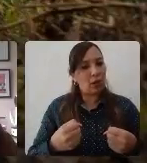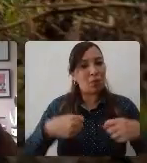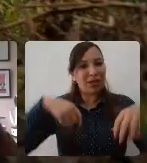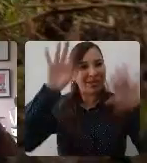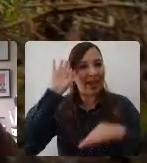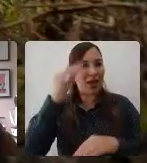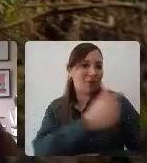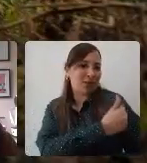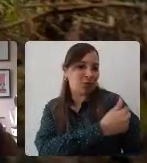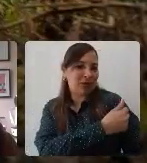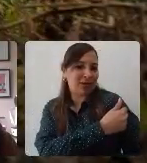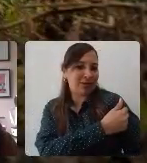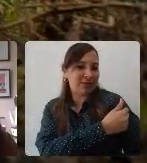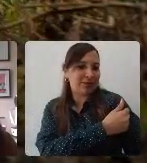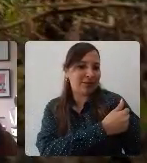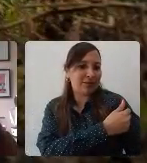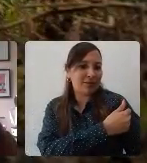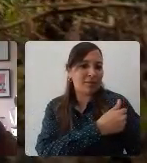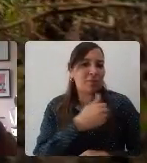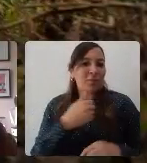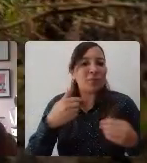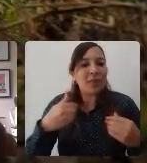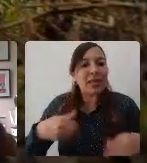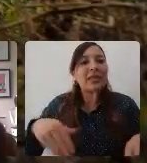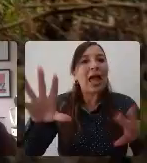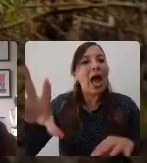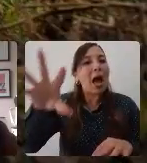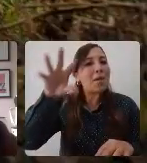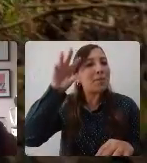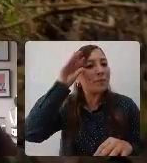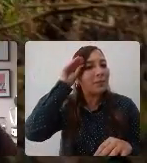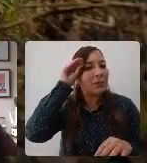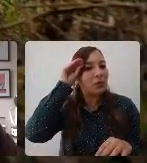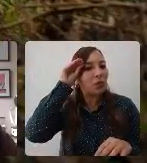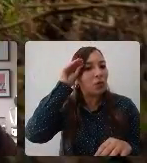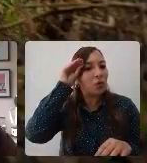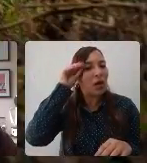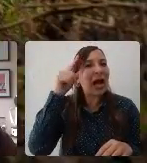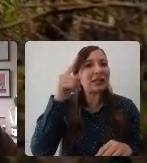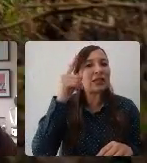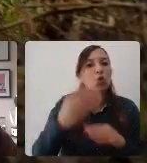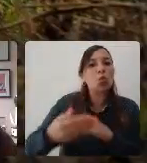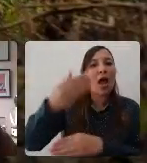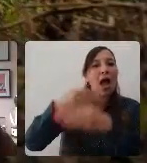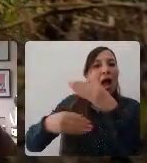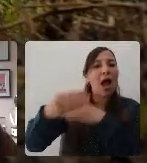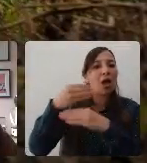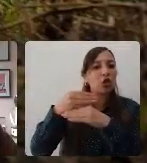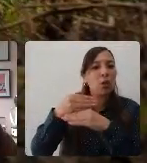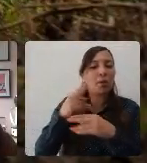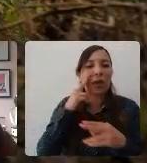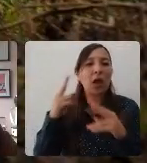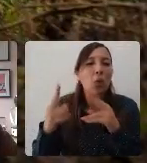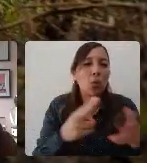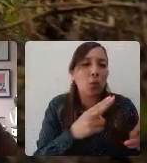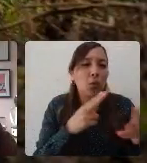vacunada y además ya ha habido un periodo de aprendizaje de ya más de un año y él conoce cuáles son los protocolos para el vídeo cuidado y